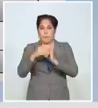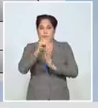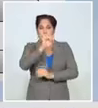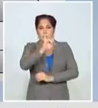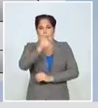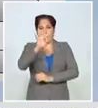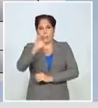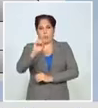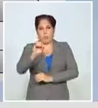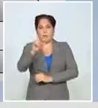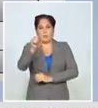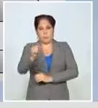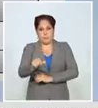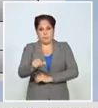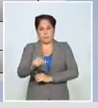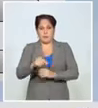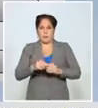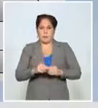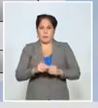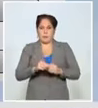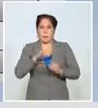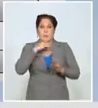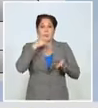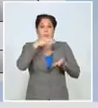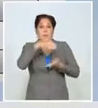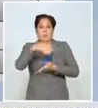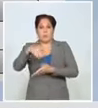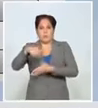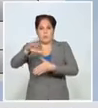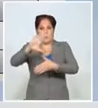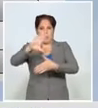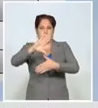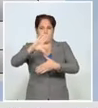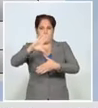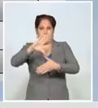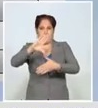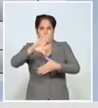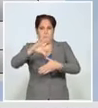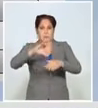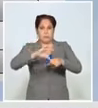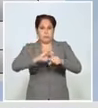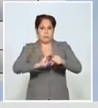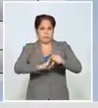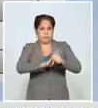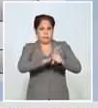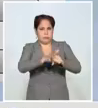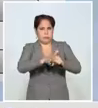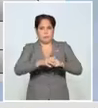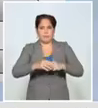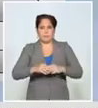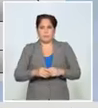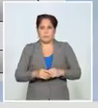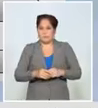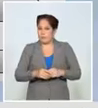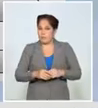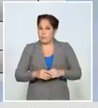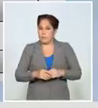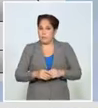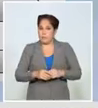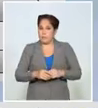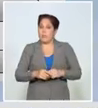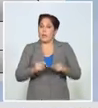1.330.780 personas que han perdido la vida con la COVID-19 en nuestro país.